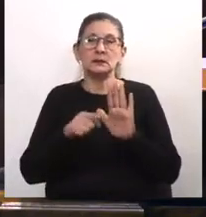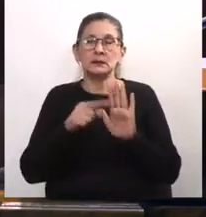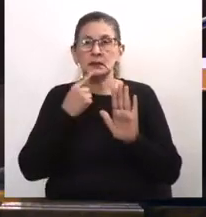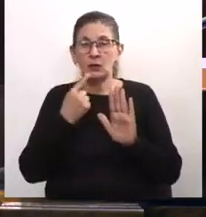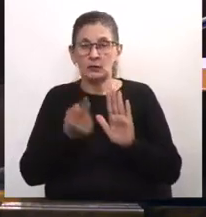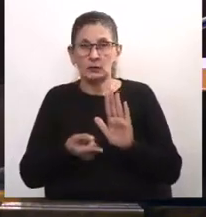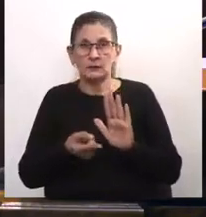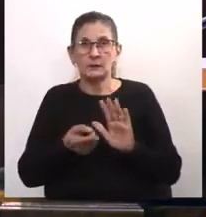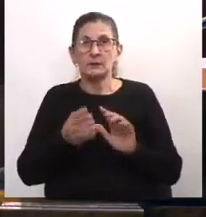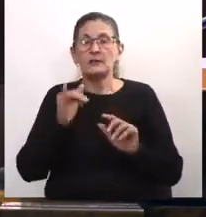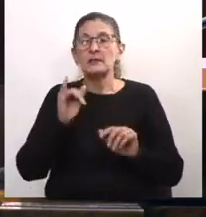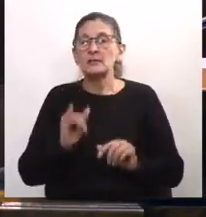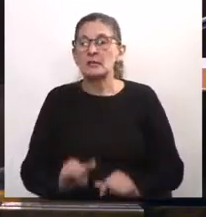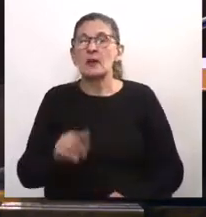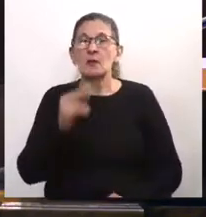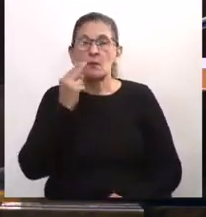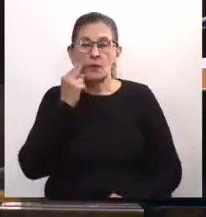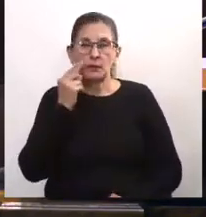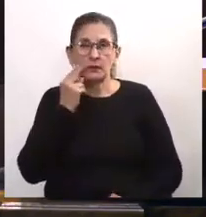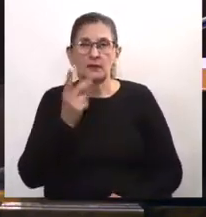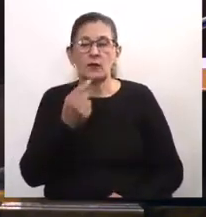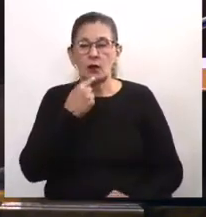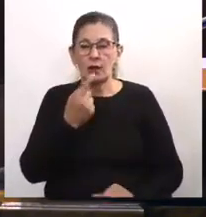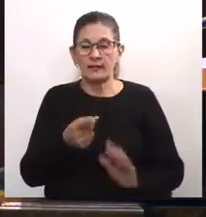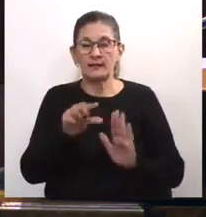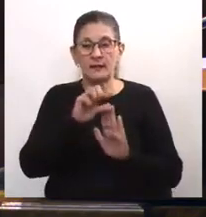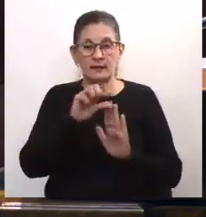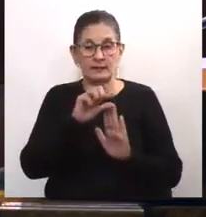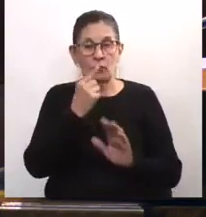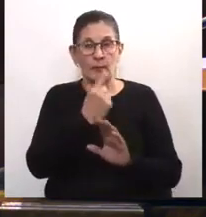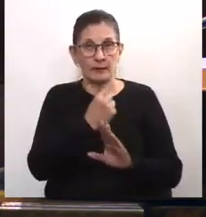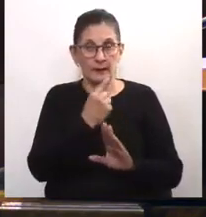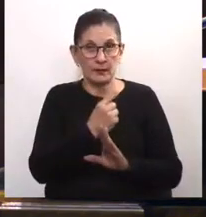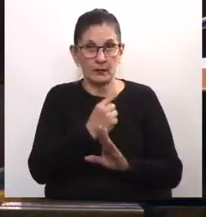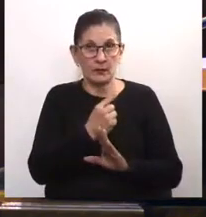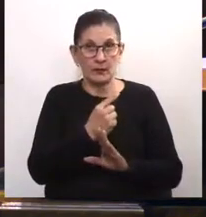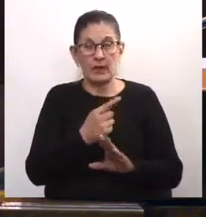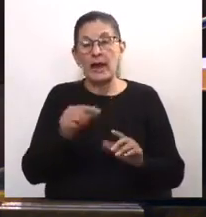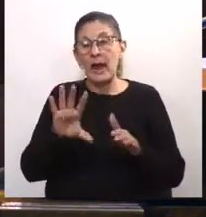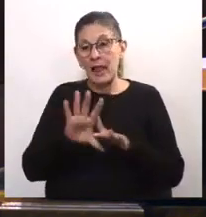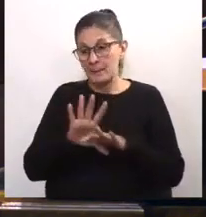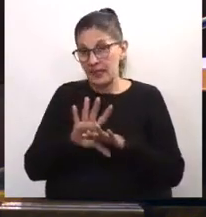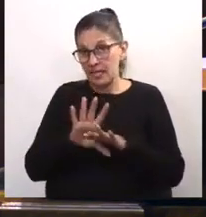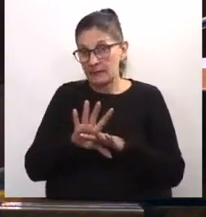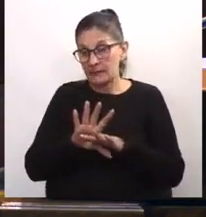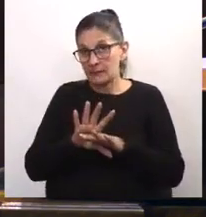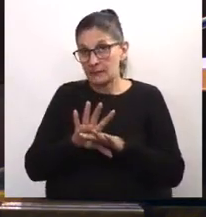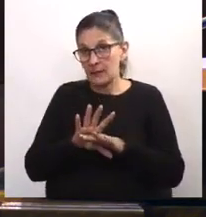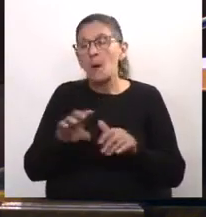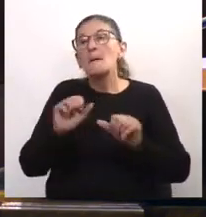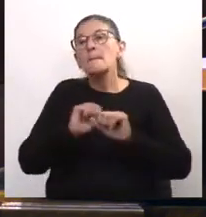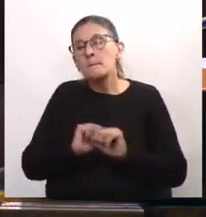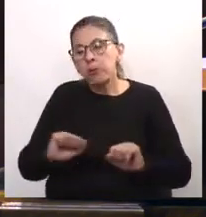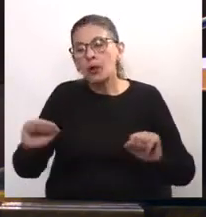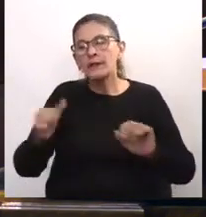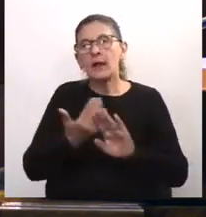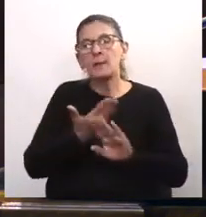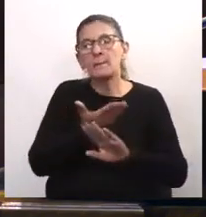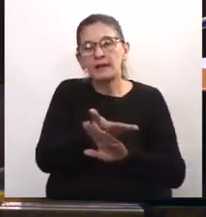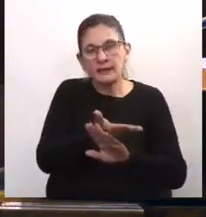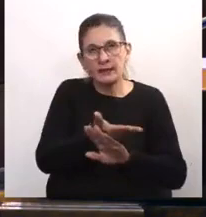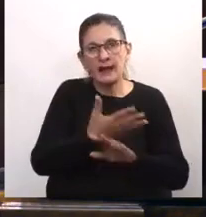texto expreso: sin perjuicio de lo dispuesto en el inciso primero, el MIDES podrá solicitar